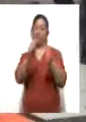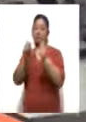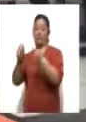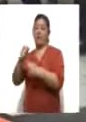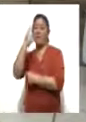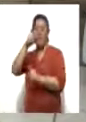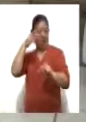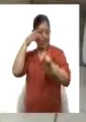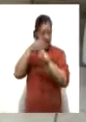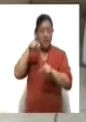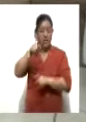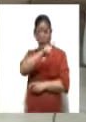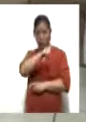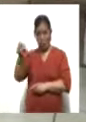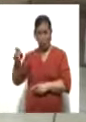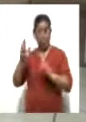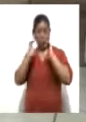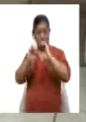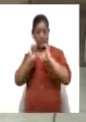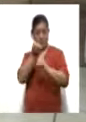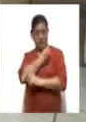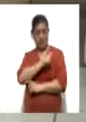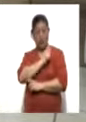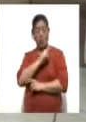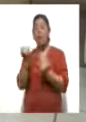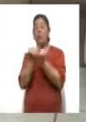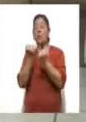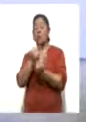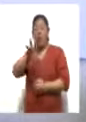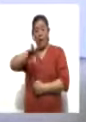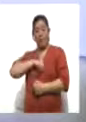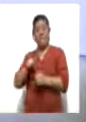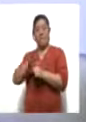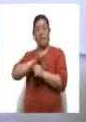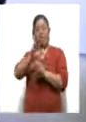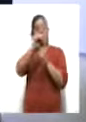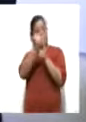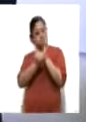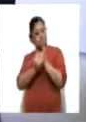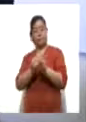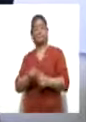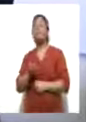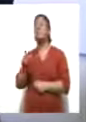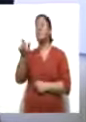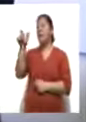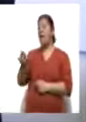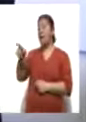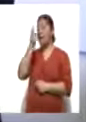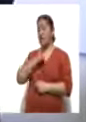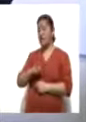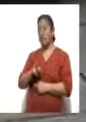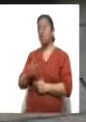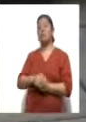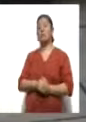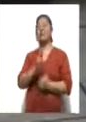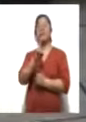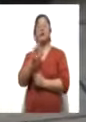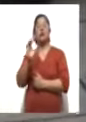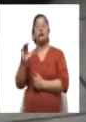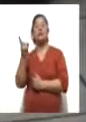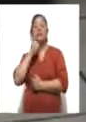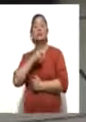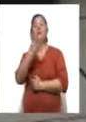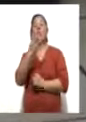cuidar su salud y disminuir los contagios de COVID-19 en Tlaxcala. Ramírez Conde señaló que hasta el momento se han distribuido alrededor